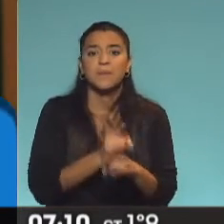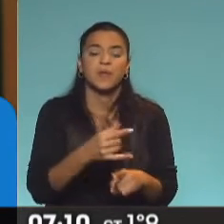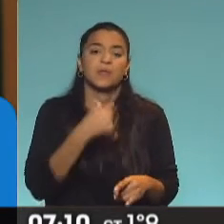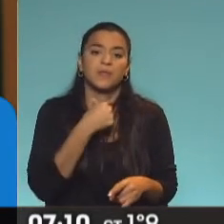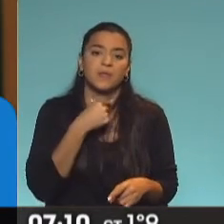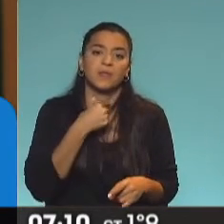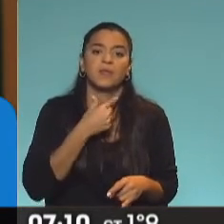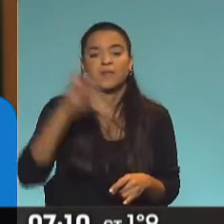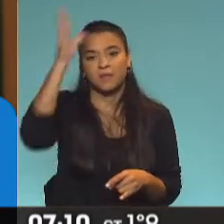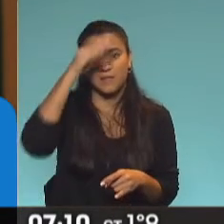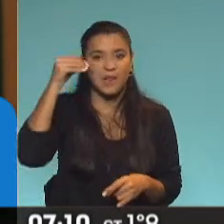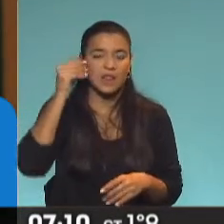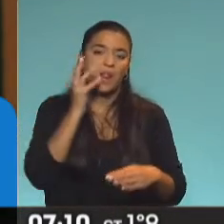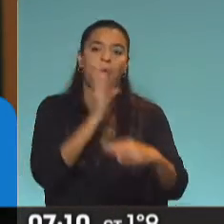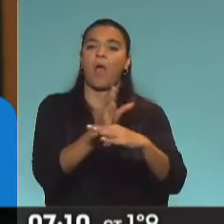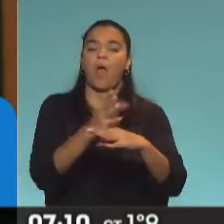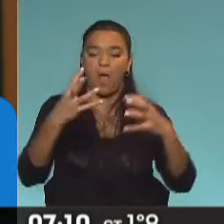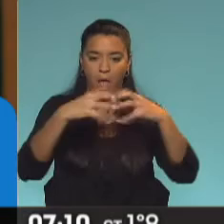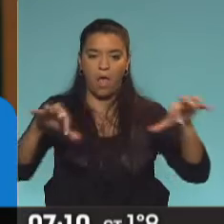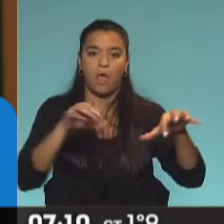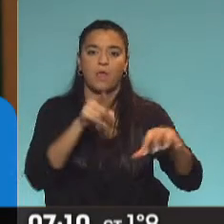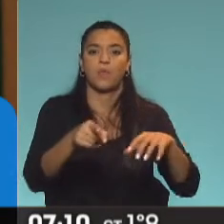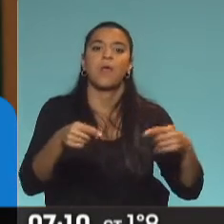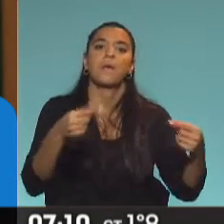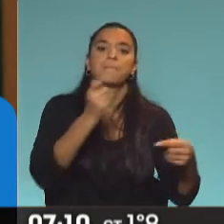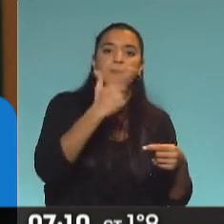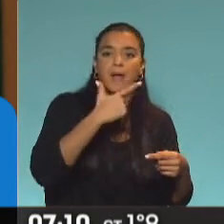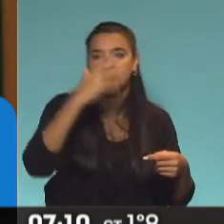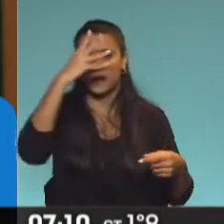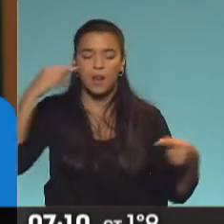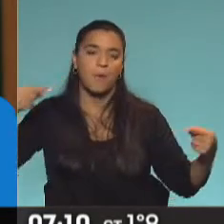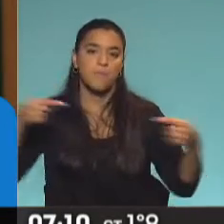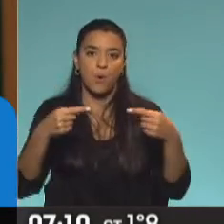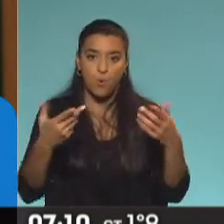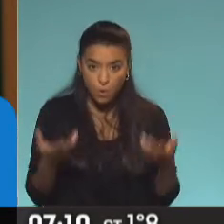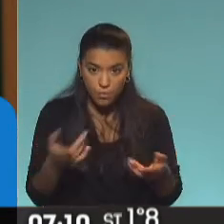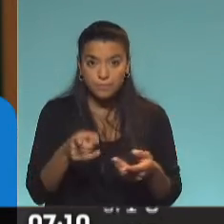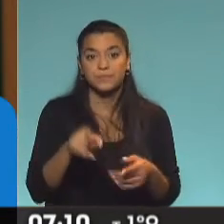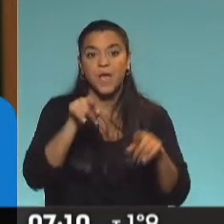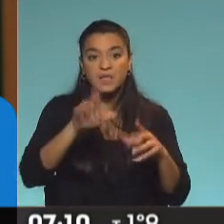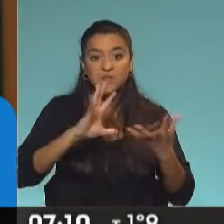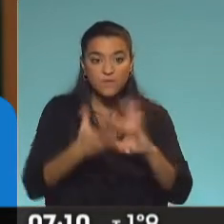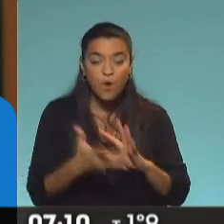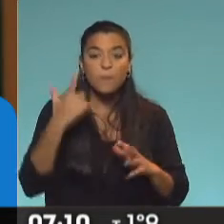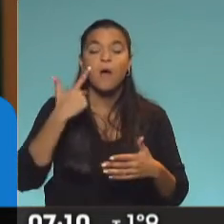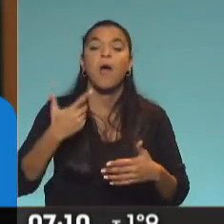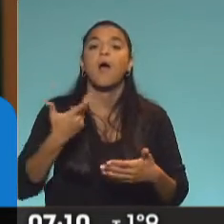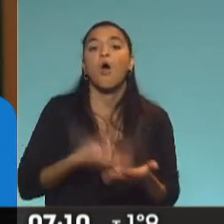con Cristina Fernández de Kirchner, confrontar Macri-Cristina, y en este escenario, bueno, vuelve a aparecer